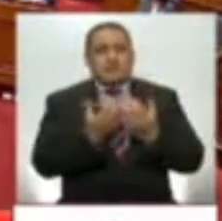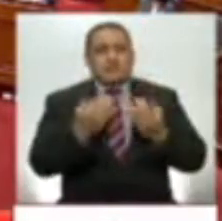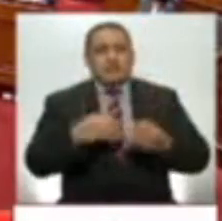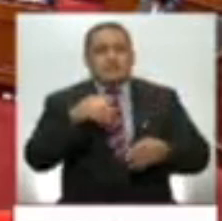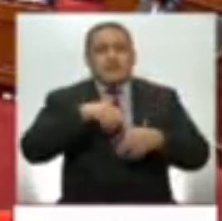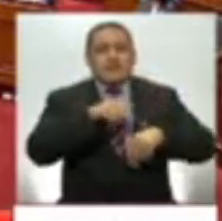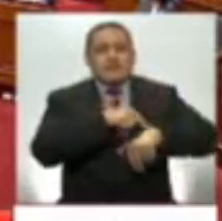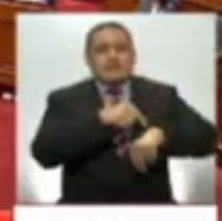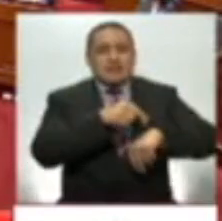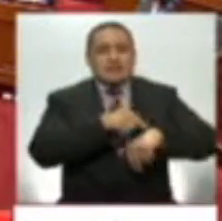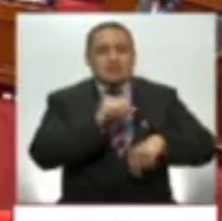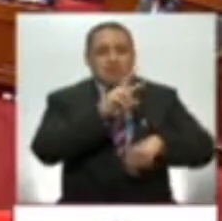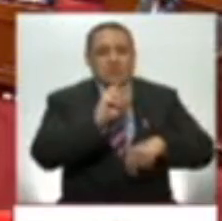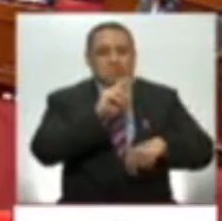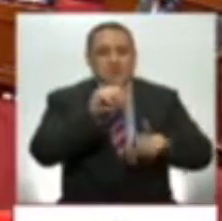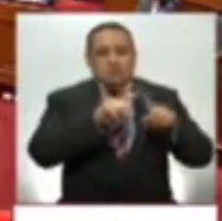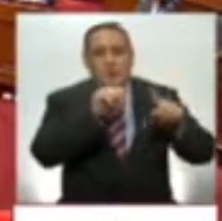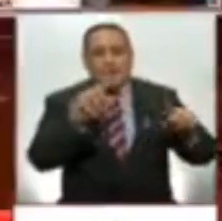el periodo